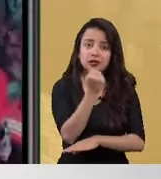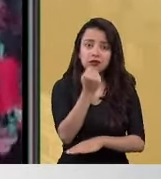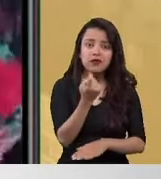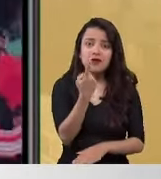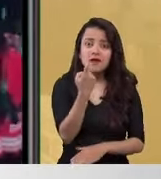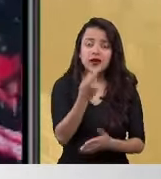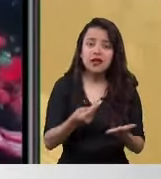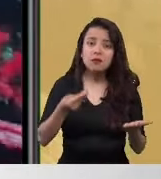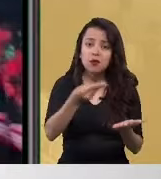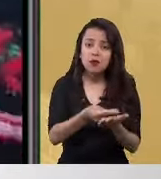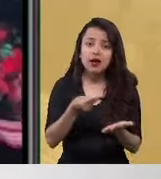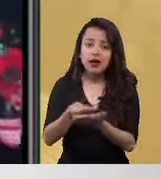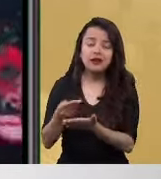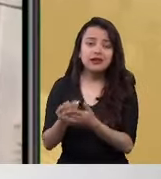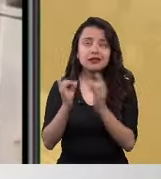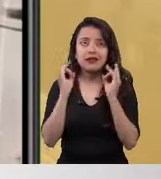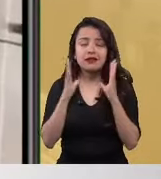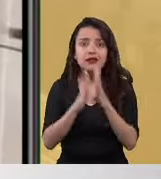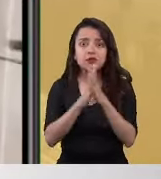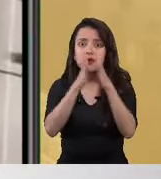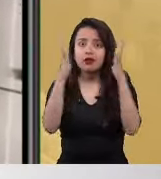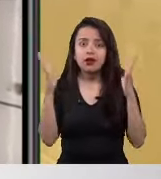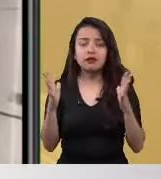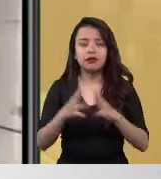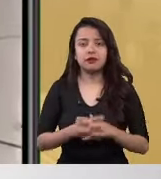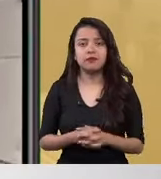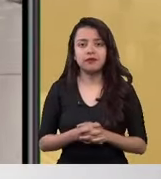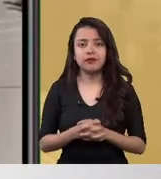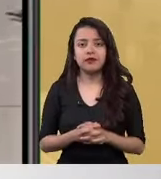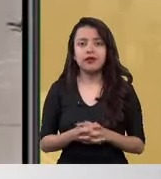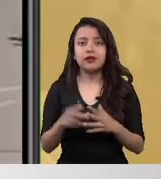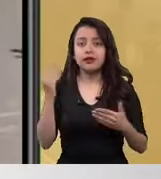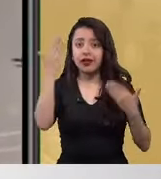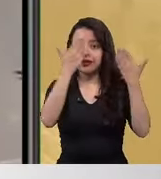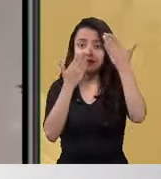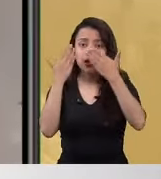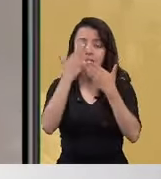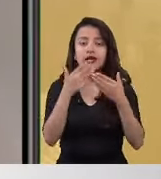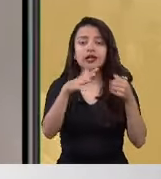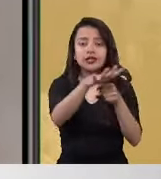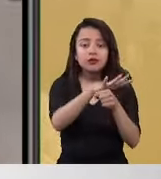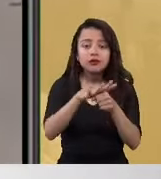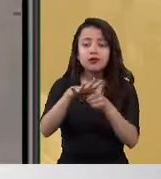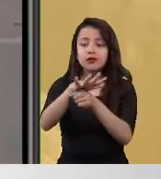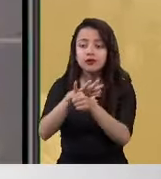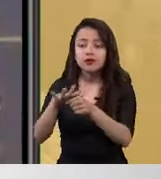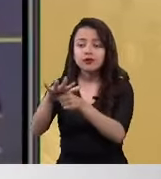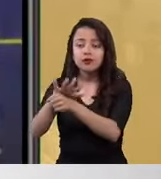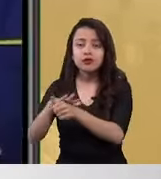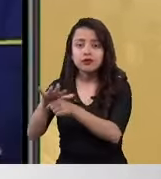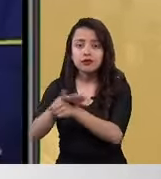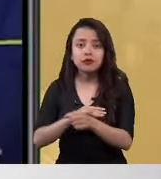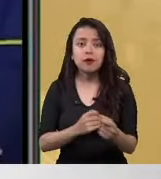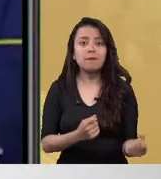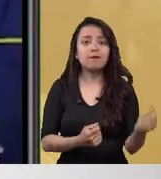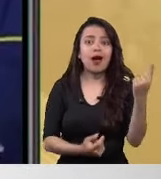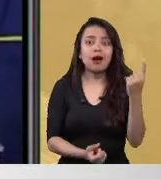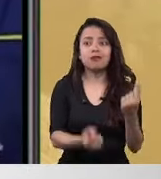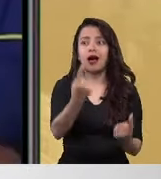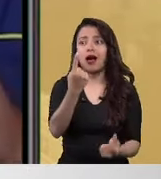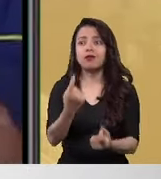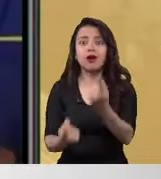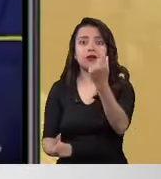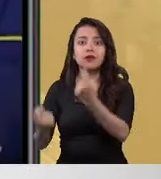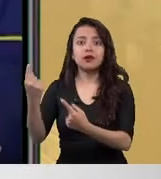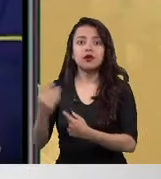magnitud gigantesca y hay que evaluar caso por caso. Por ejemplo, cuando aparece una empresa